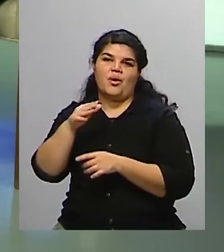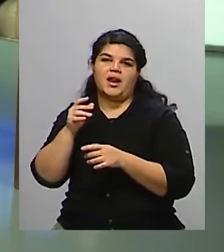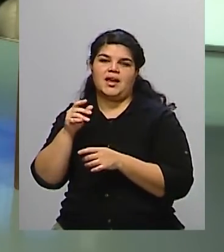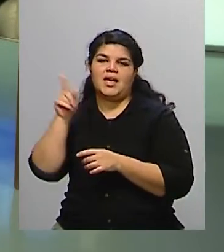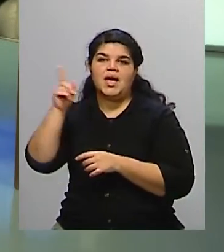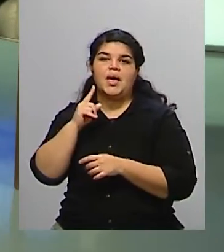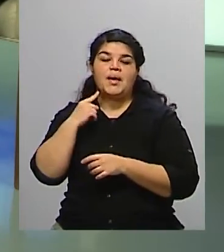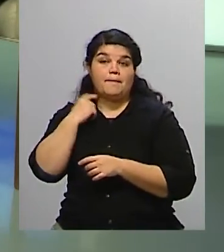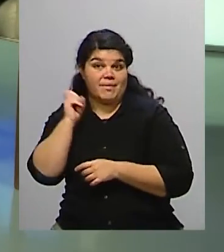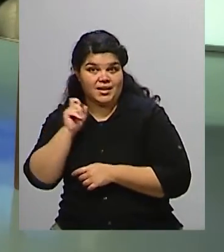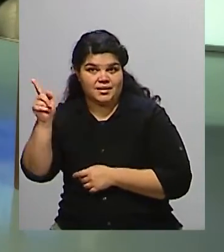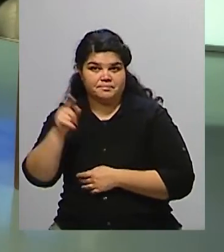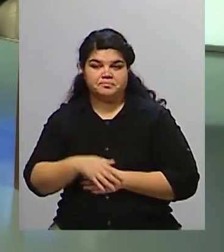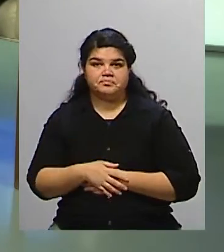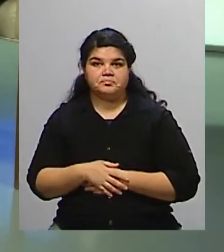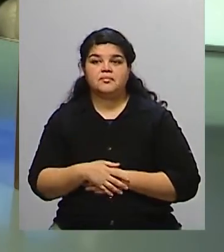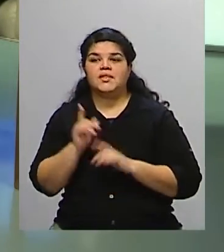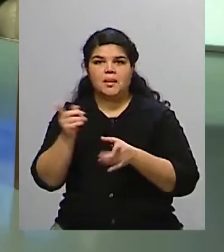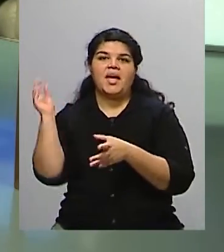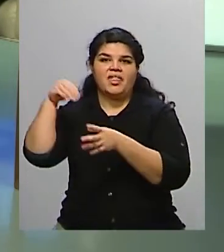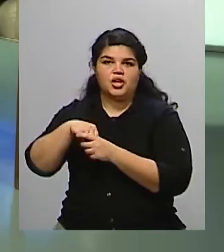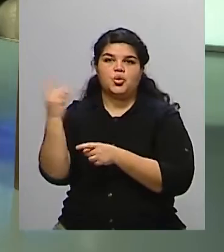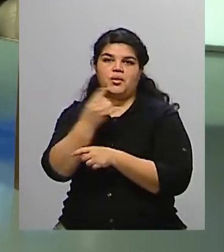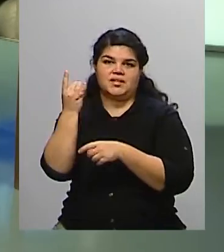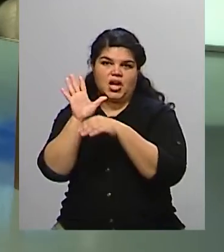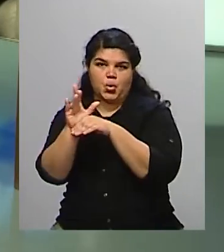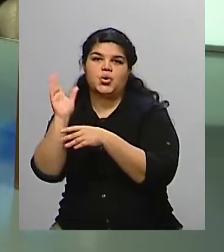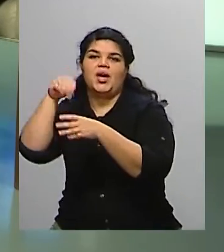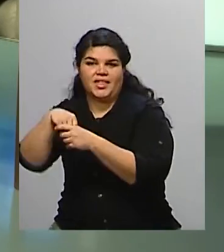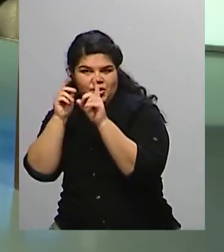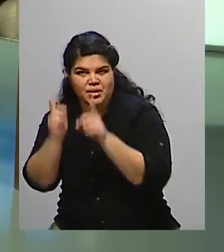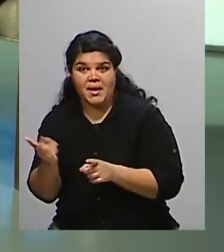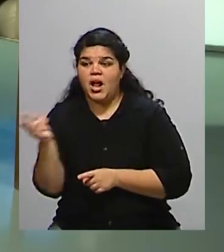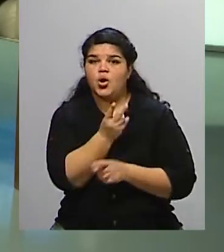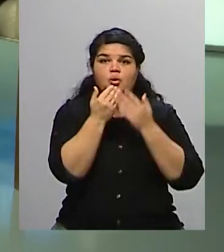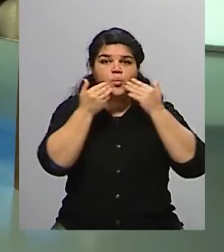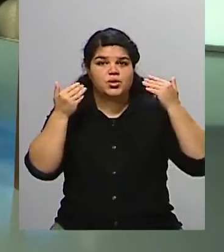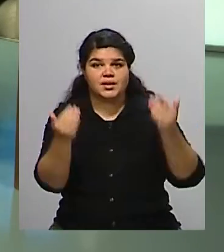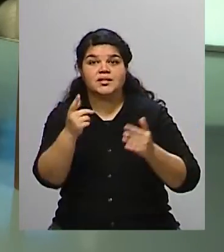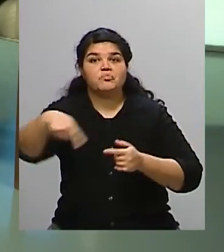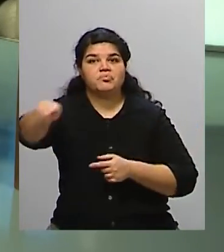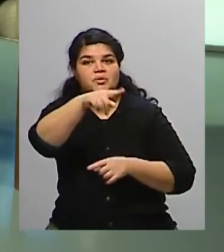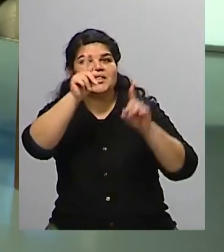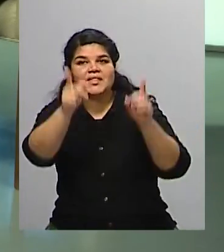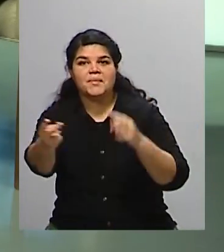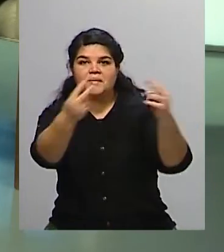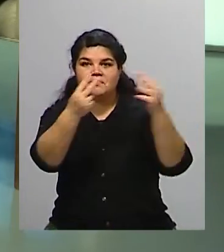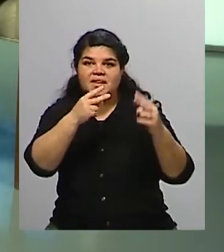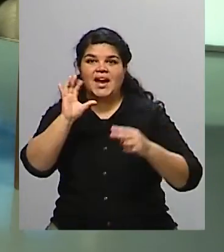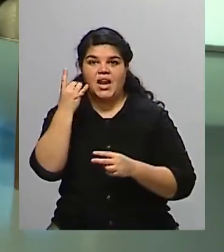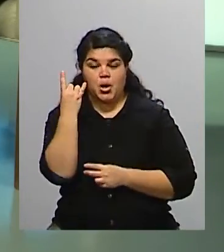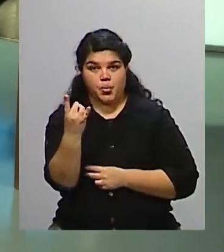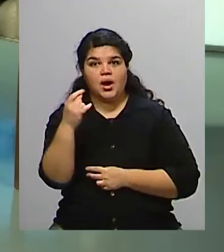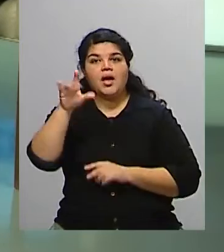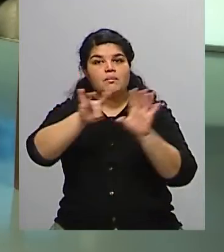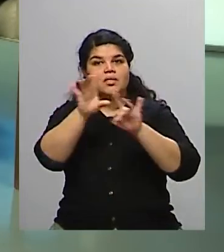España, y también es parte de la Universidad Nacional de Cuyo. Así es que le agradecemos a los dos y a ustedes del otro lado haber estado con nosotros aquí en Señalú. La invitación es